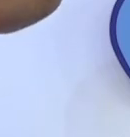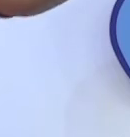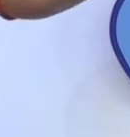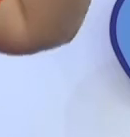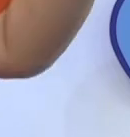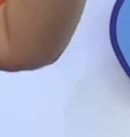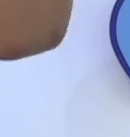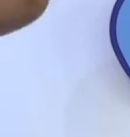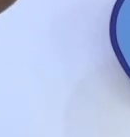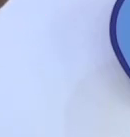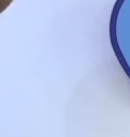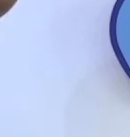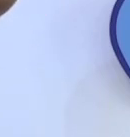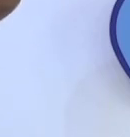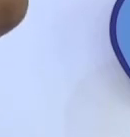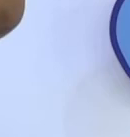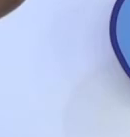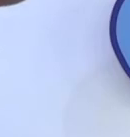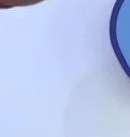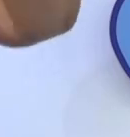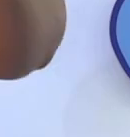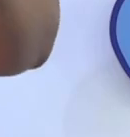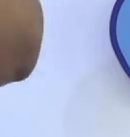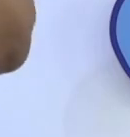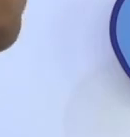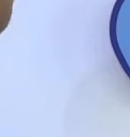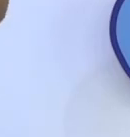objetos grandes,